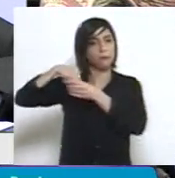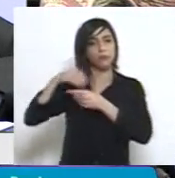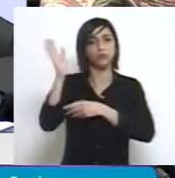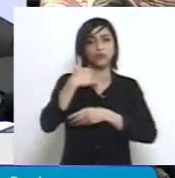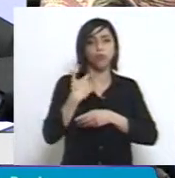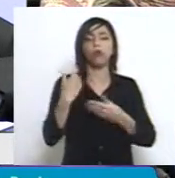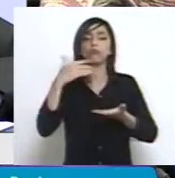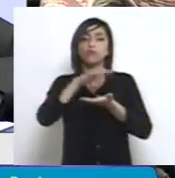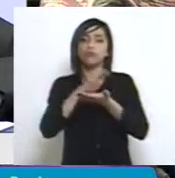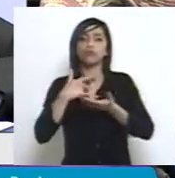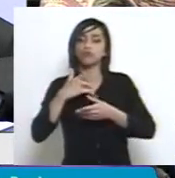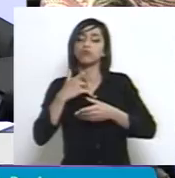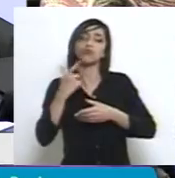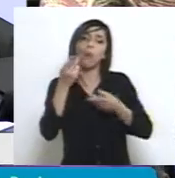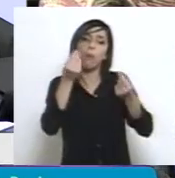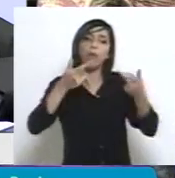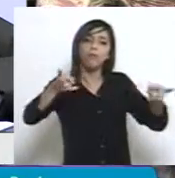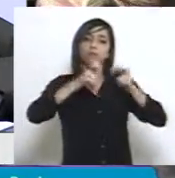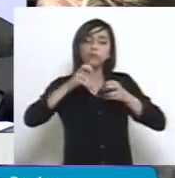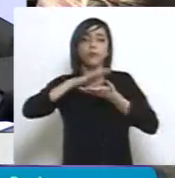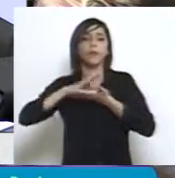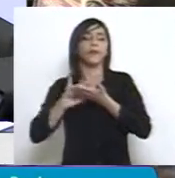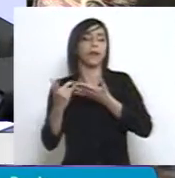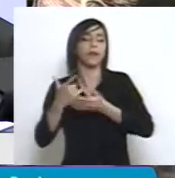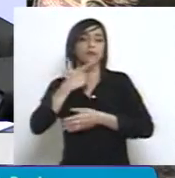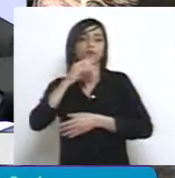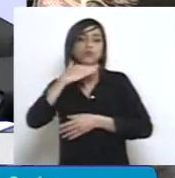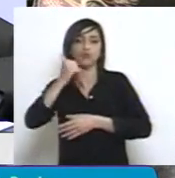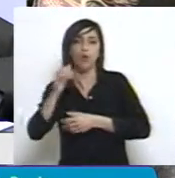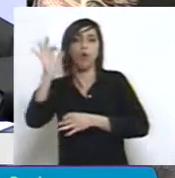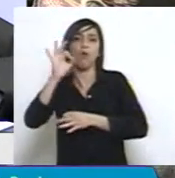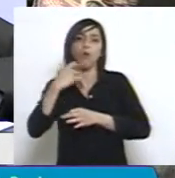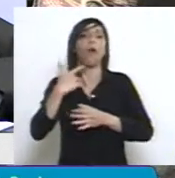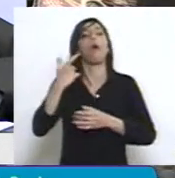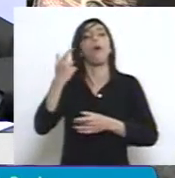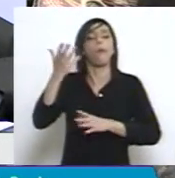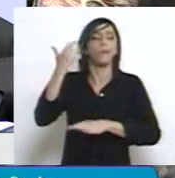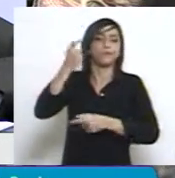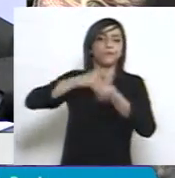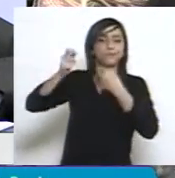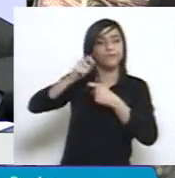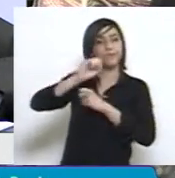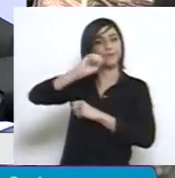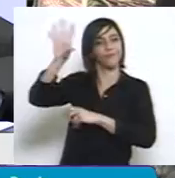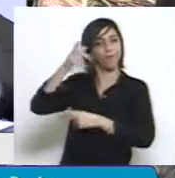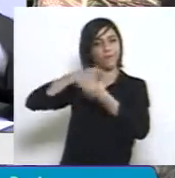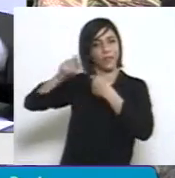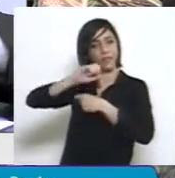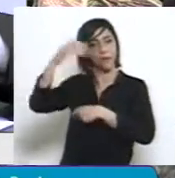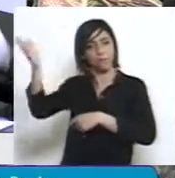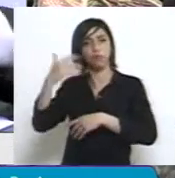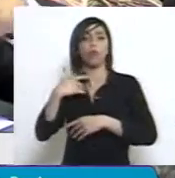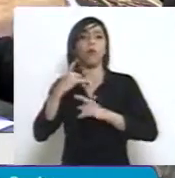Soja o el Fondo Nacional de los Derechos de Exportación, que nunca estuvo y que siempre fueron tomados como renta